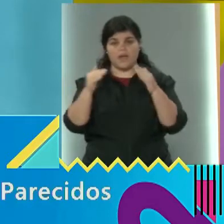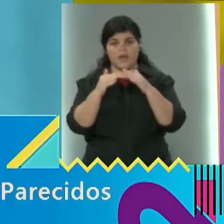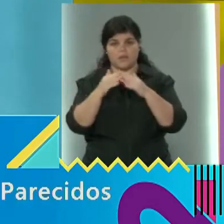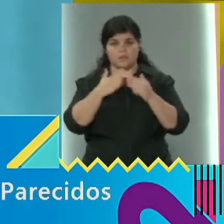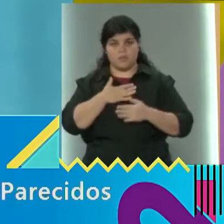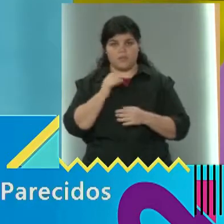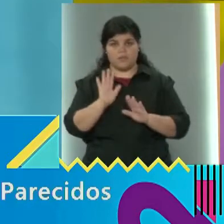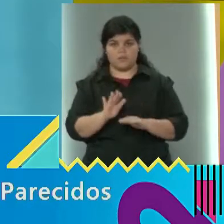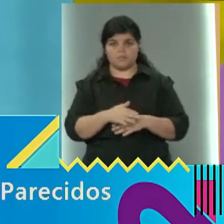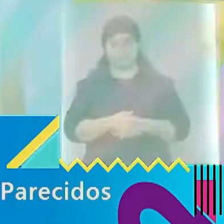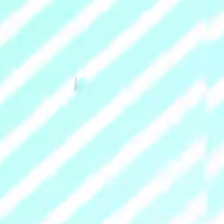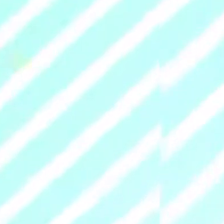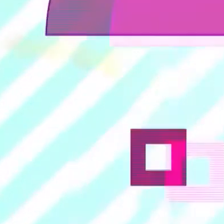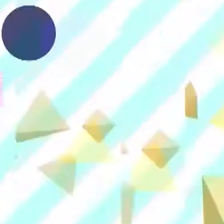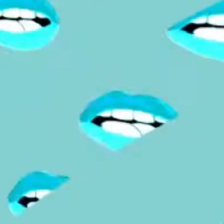casa propia. Ya venimos.